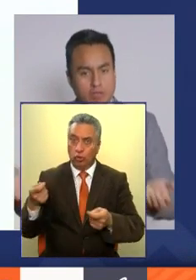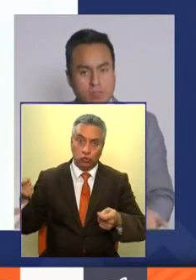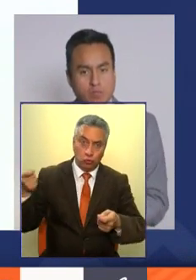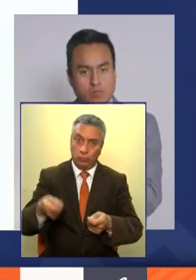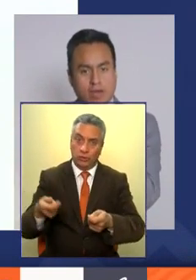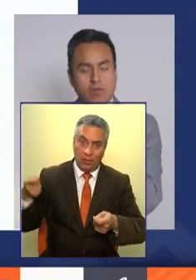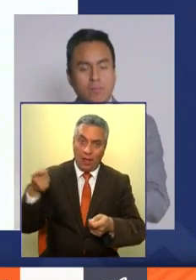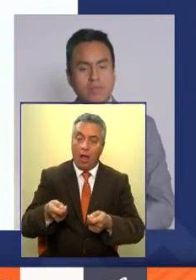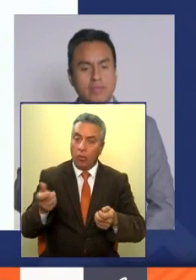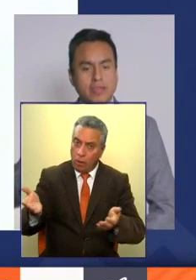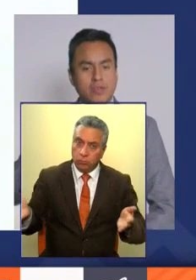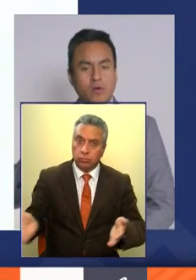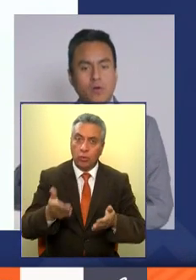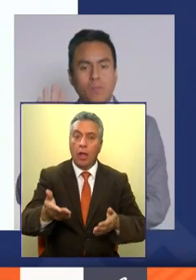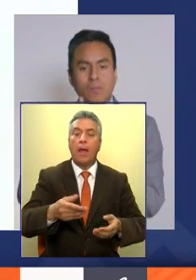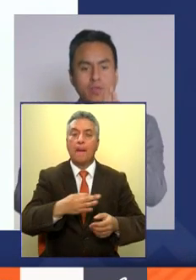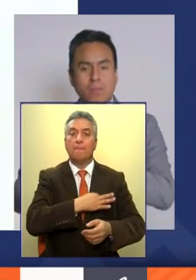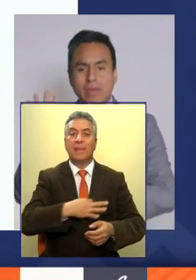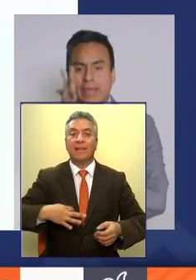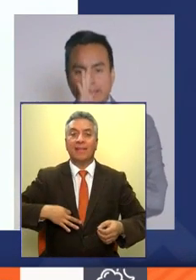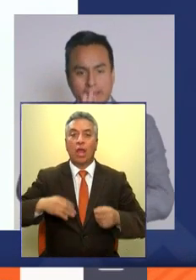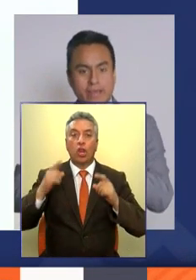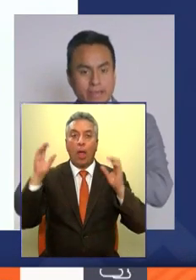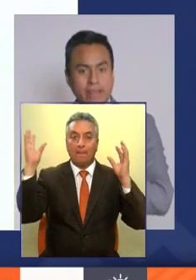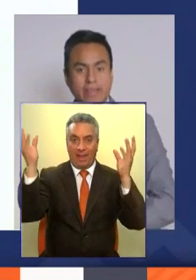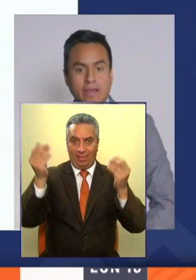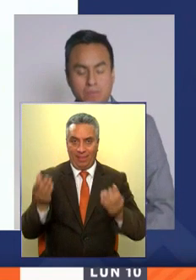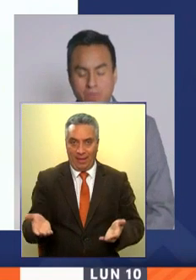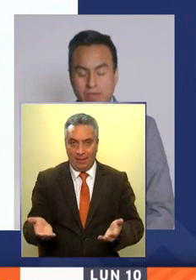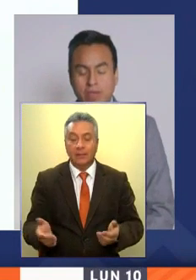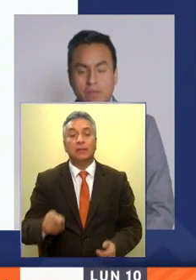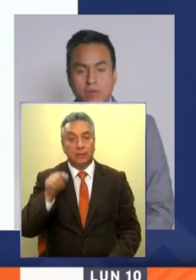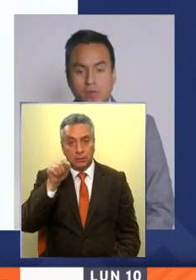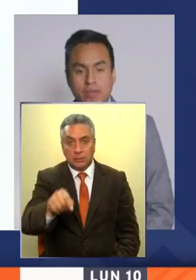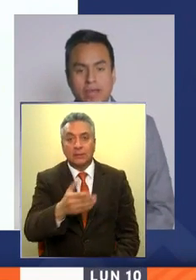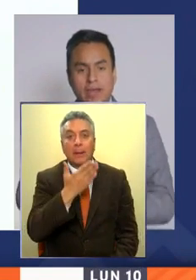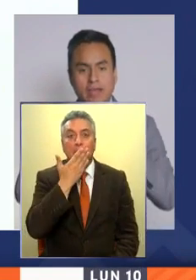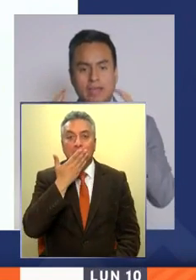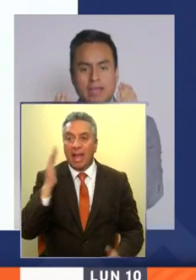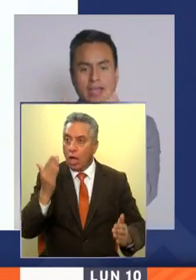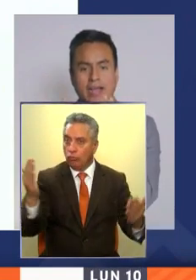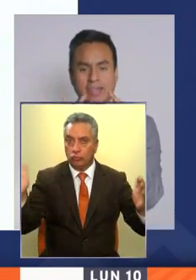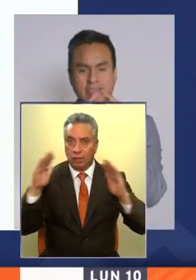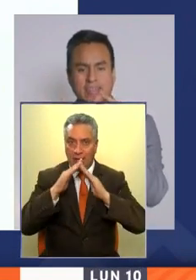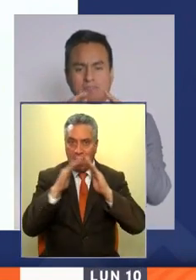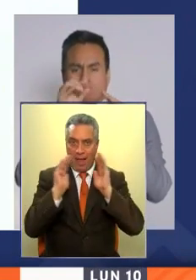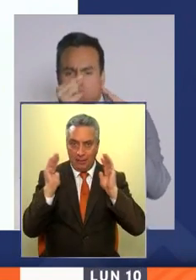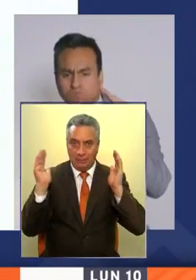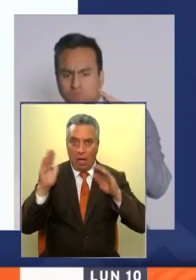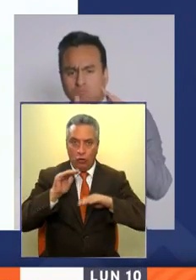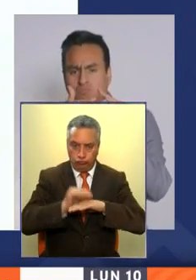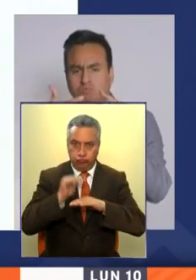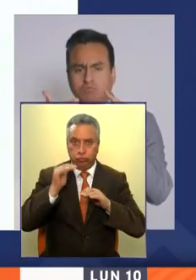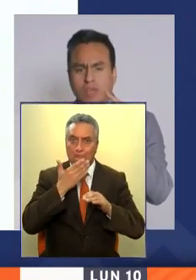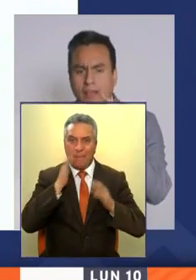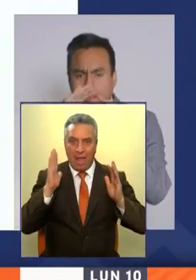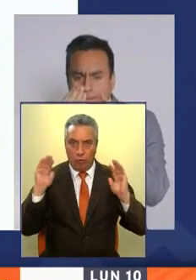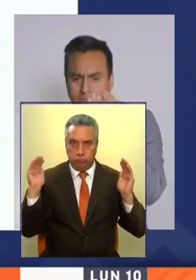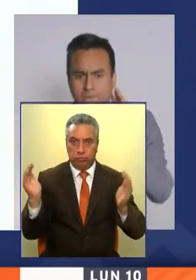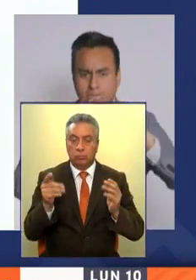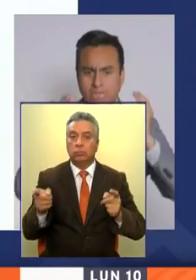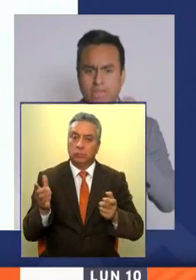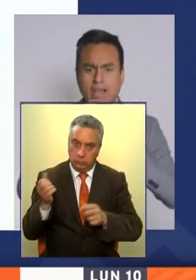impulsado por el Ministerio de Medio Ambiente, y la mejoría en la aislación térmica de las viviendas, que está siendo